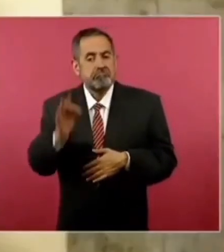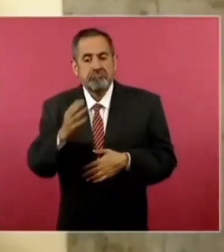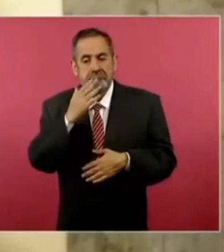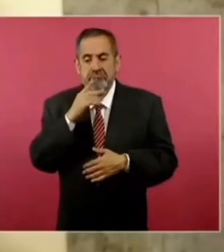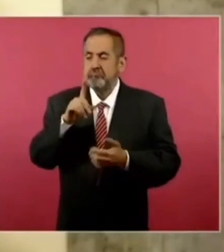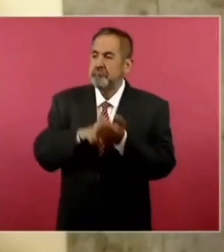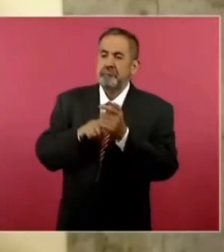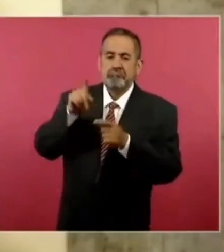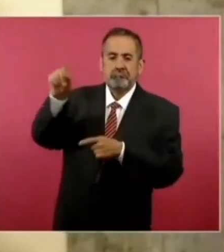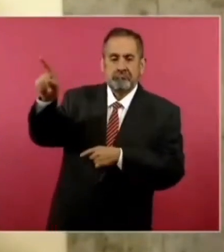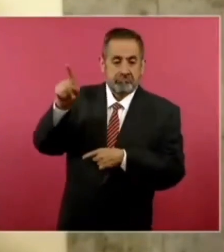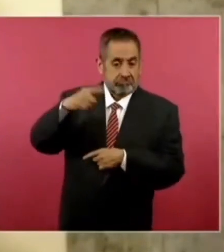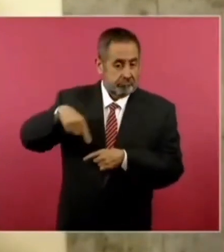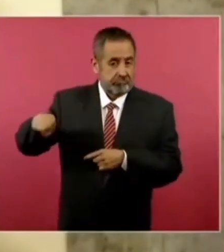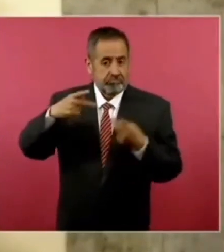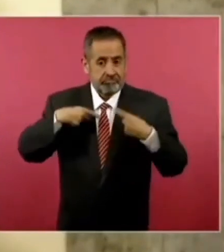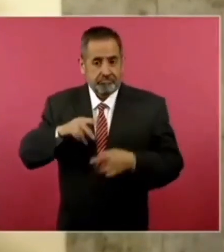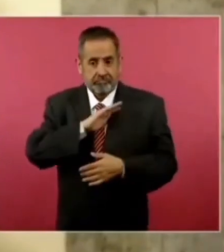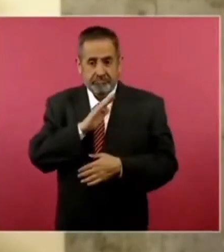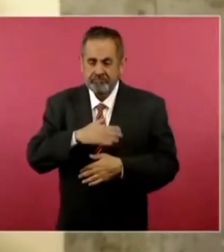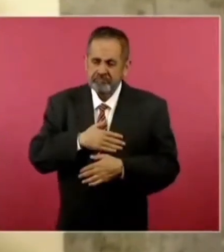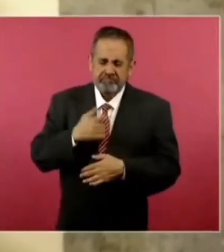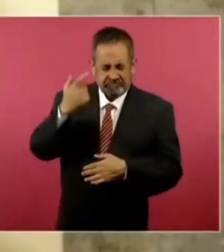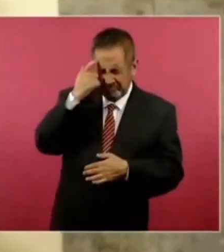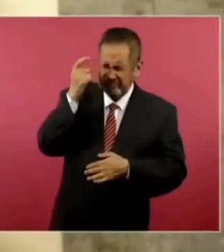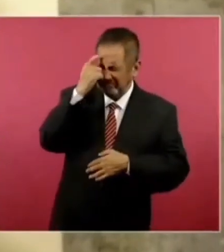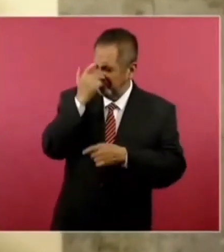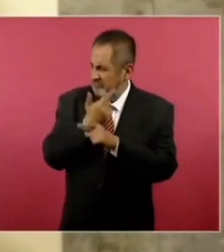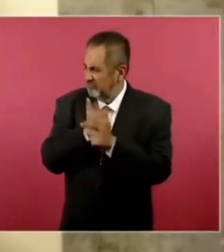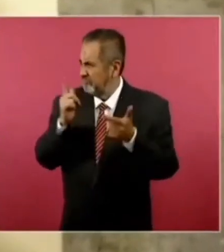alma libertaria